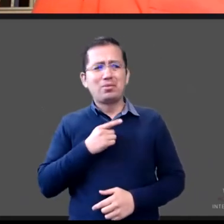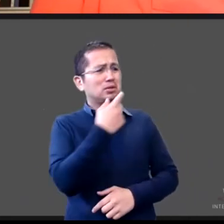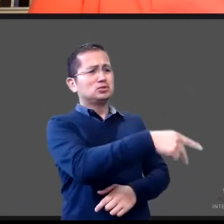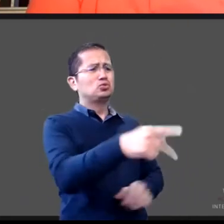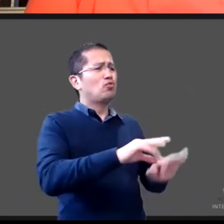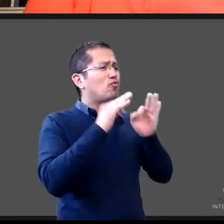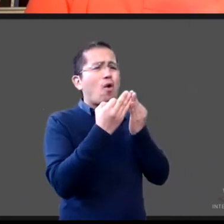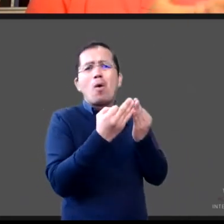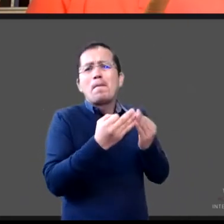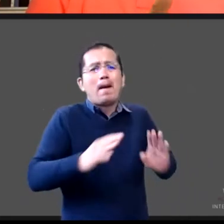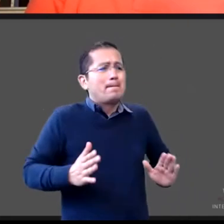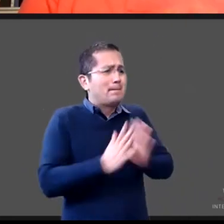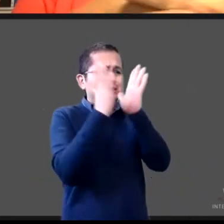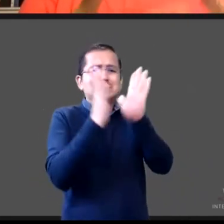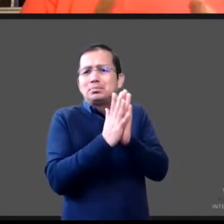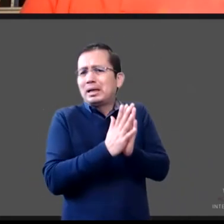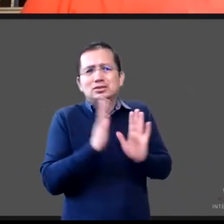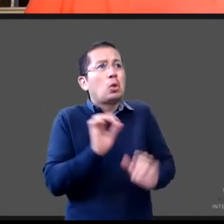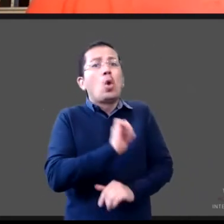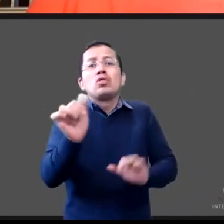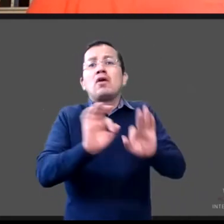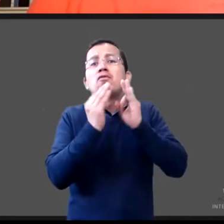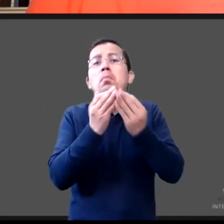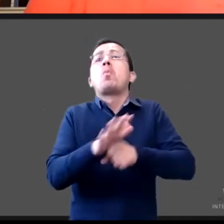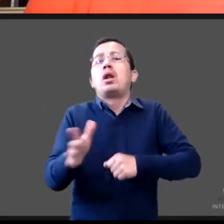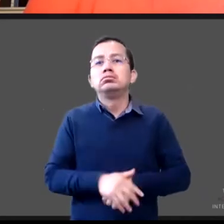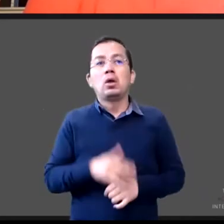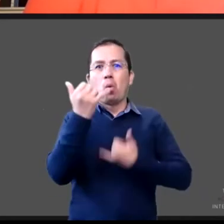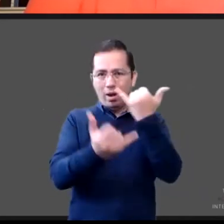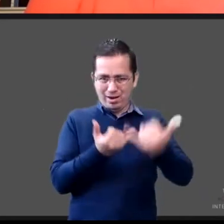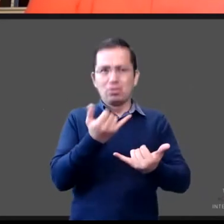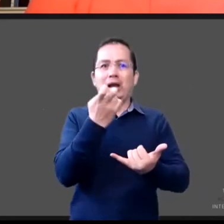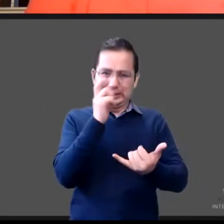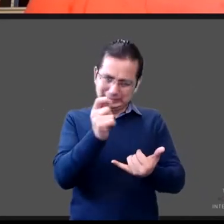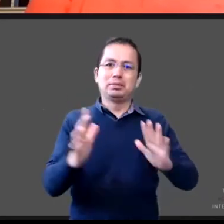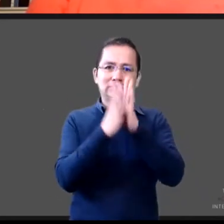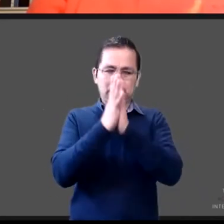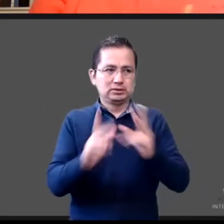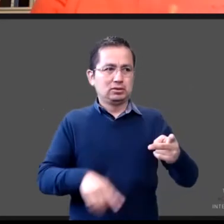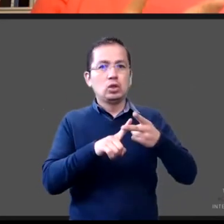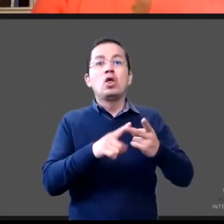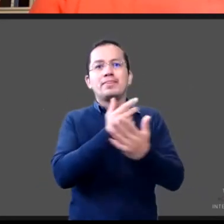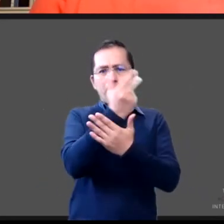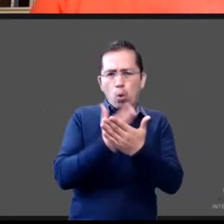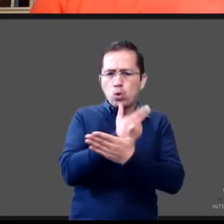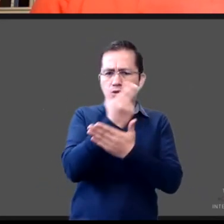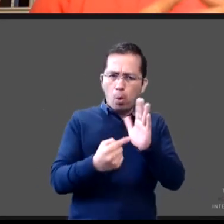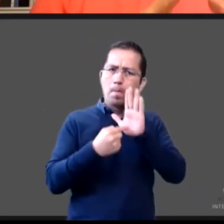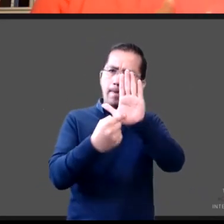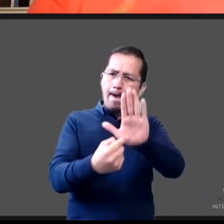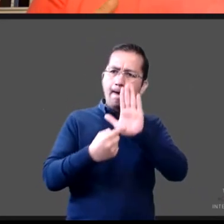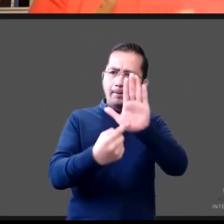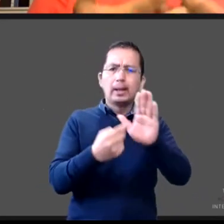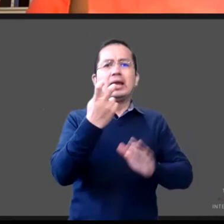igualmente válidas. El juego, ¿no? La expresión a través de los dibujos, resultan maneras de transmitir mensajes, de